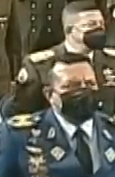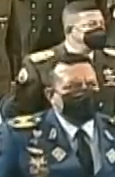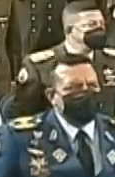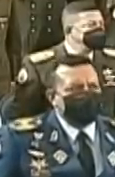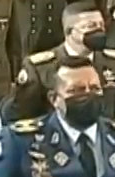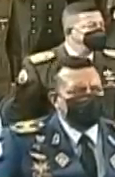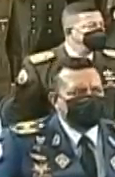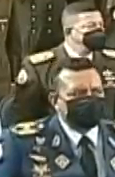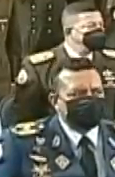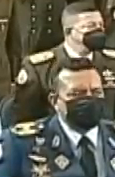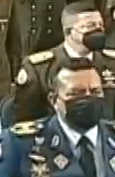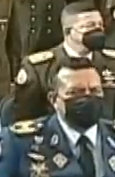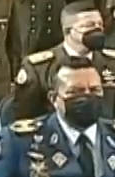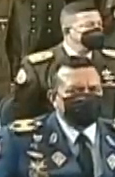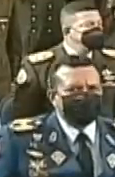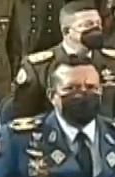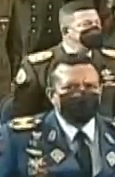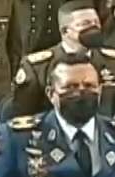Chávez vive.